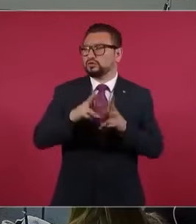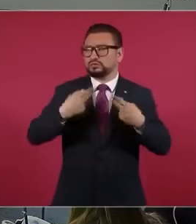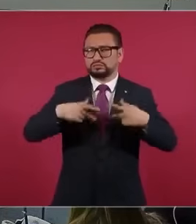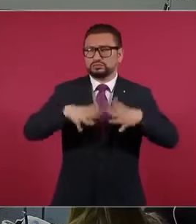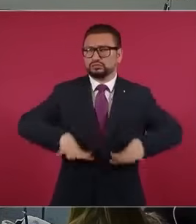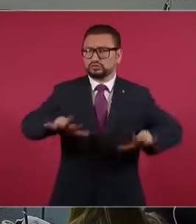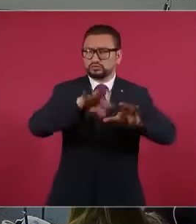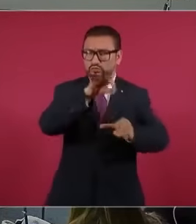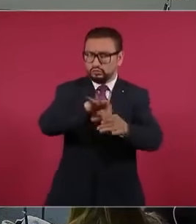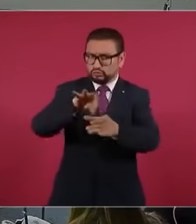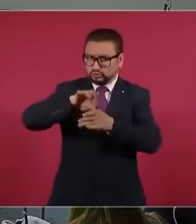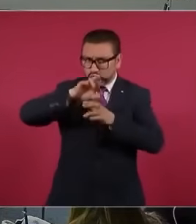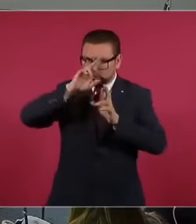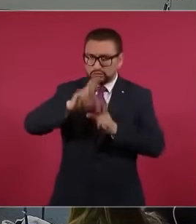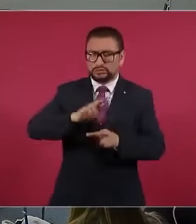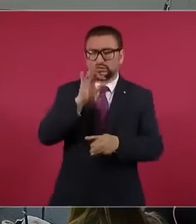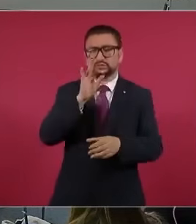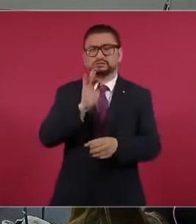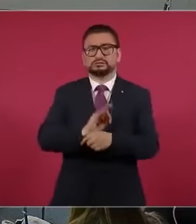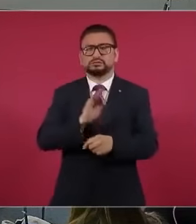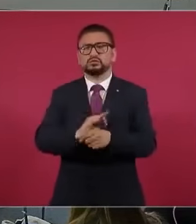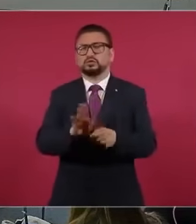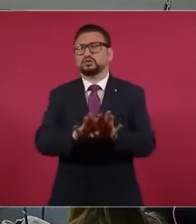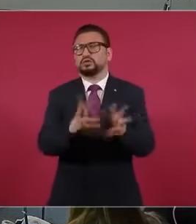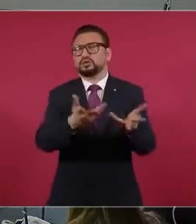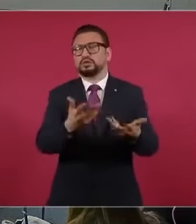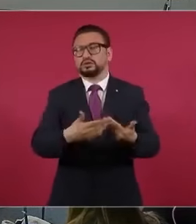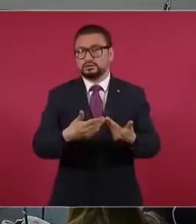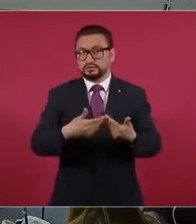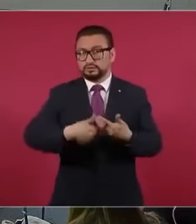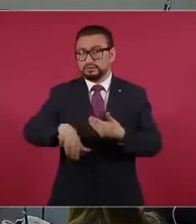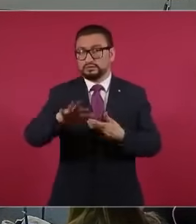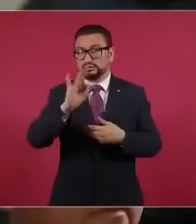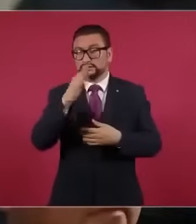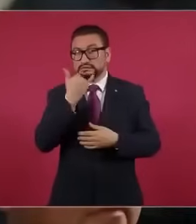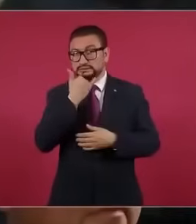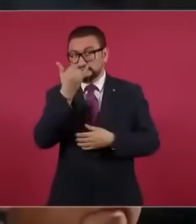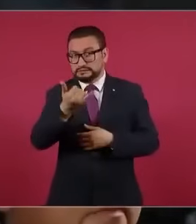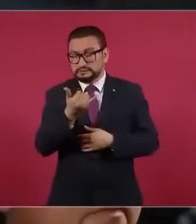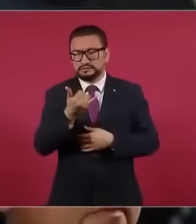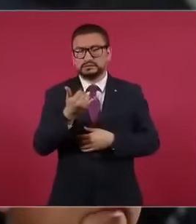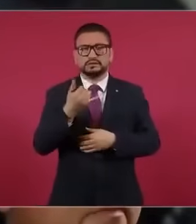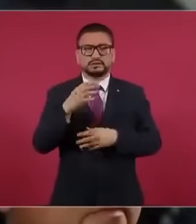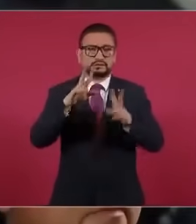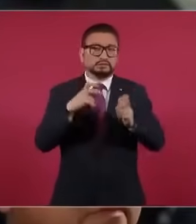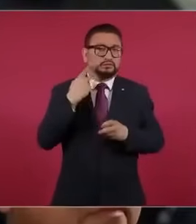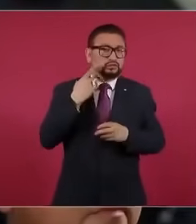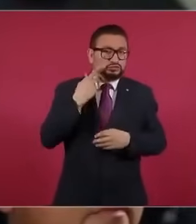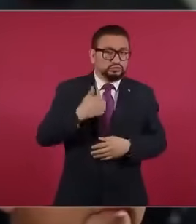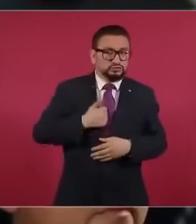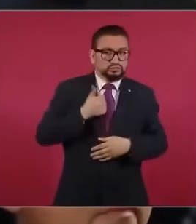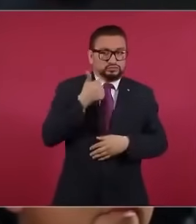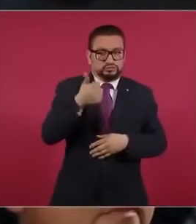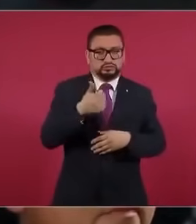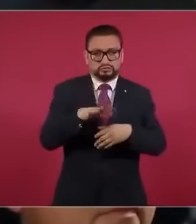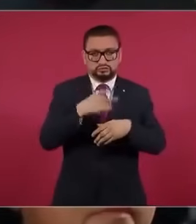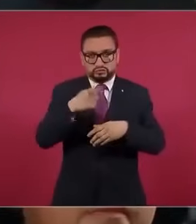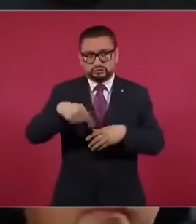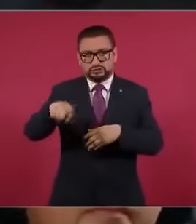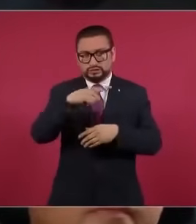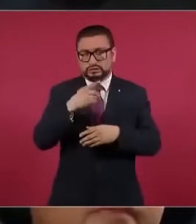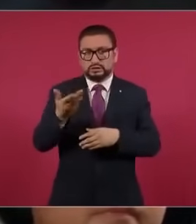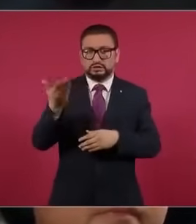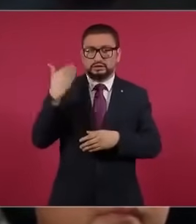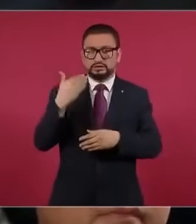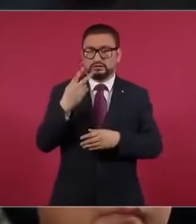popular, este voto? Y también preguntarle si no sería un error político no aprovechar este bono democrático del